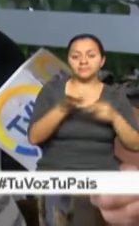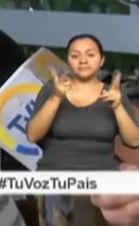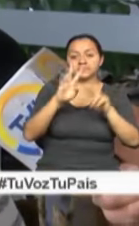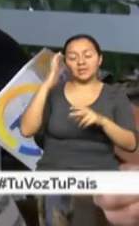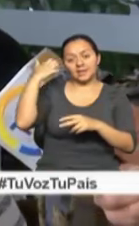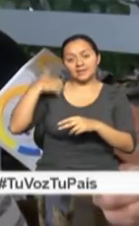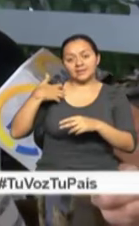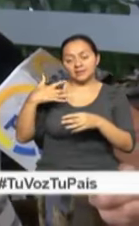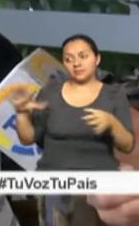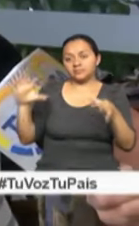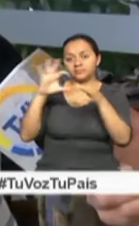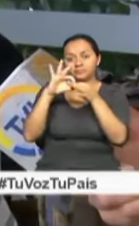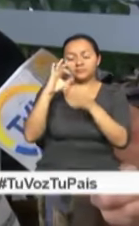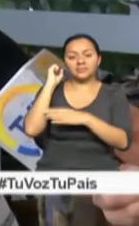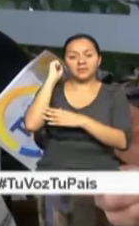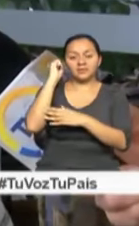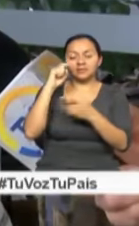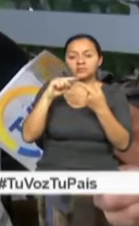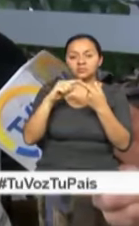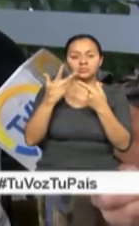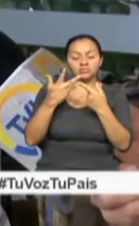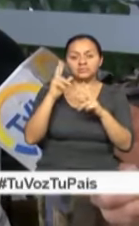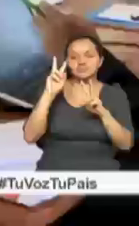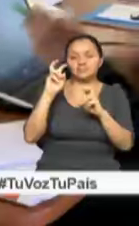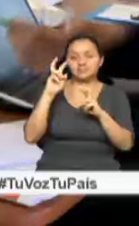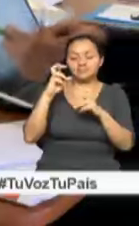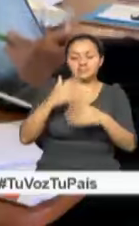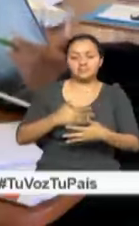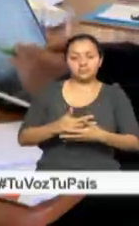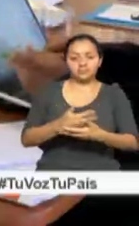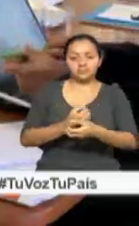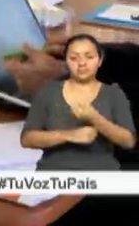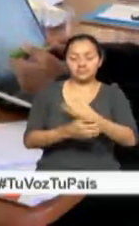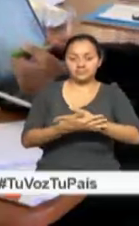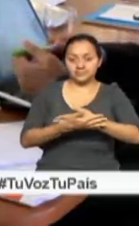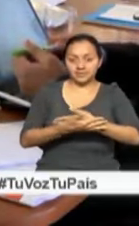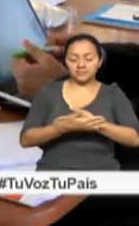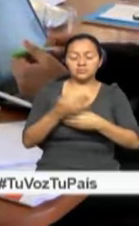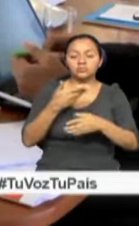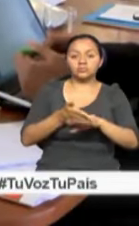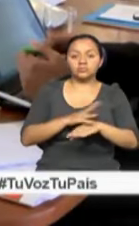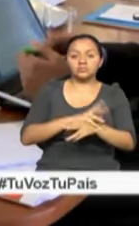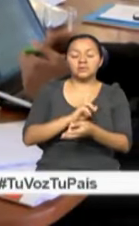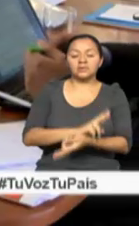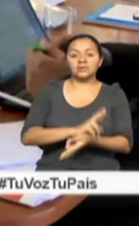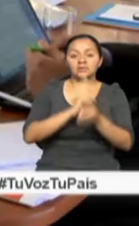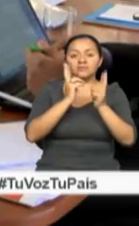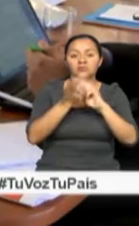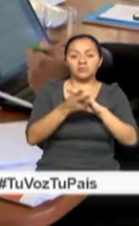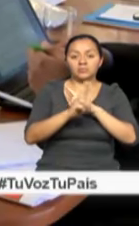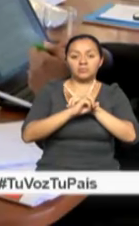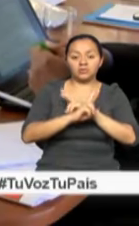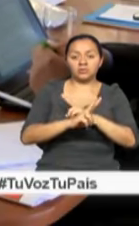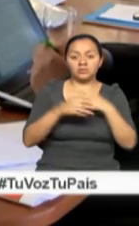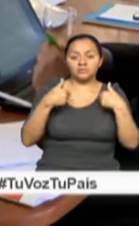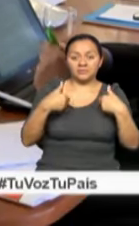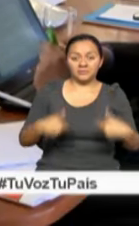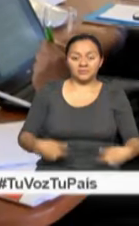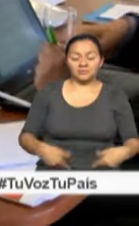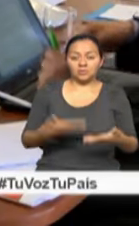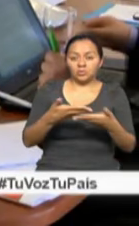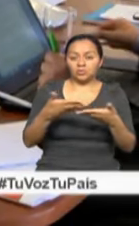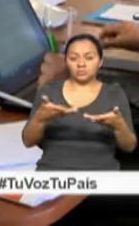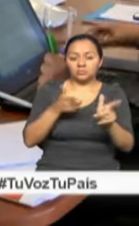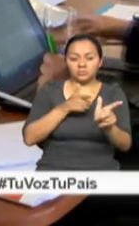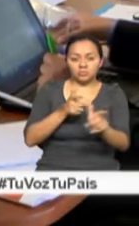derechos por temas de maternidad. Sobre la enmienda de la Convención para la la protección física de los materiales nucleares, Dora